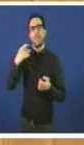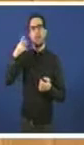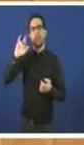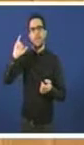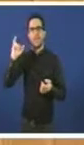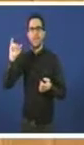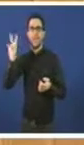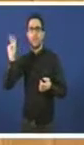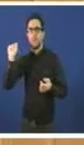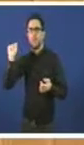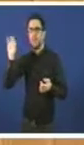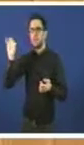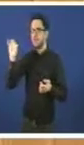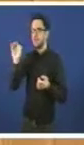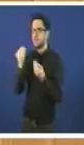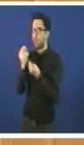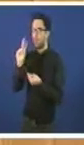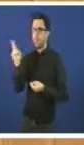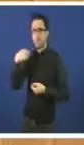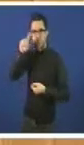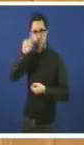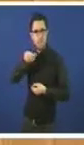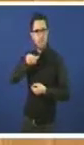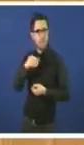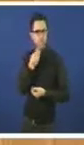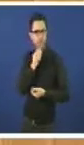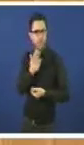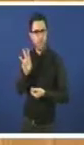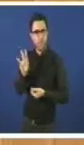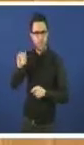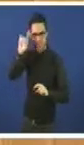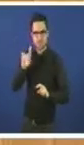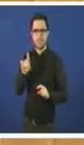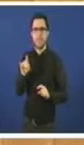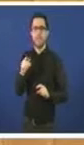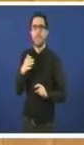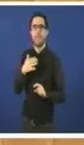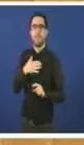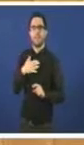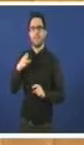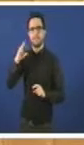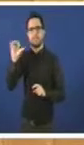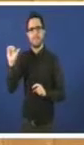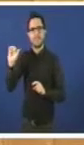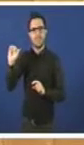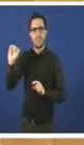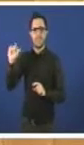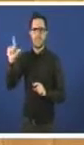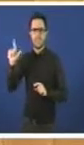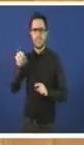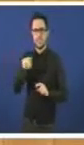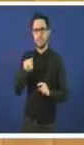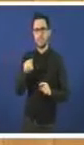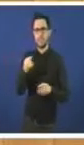ribas de sil que se va a hacer con esto esto aplicar la ley no con esto lo que hay que hacer x